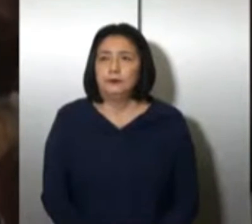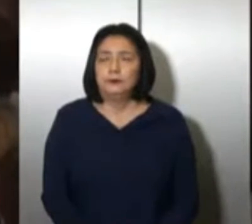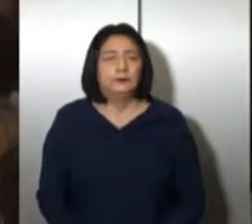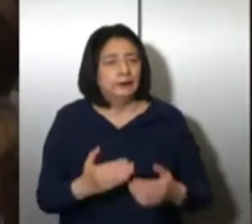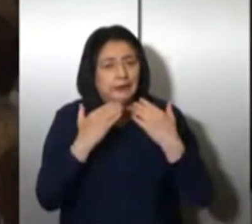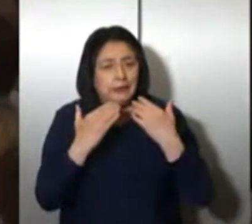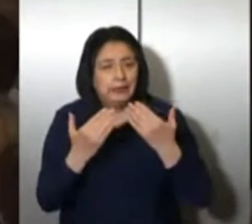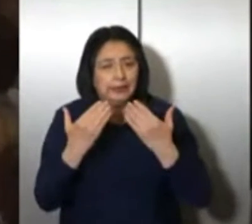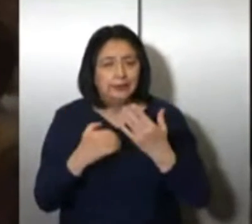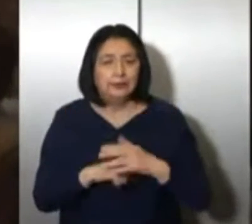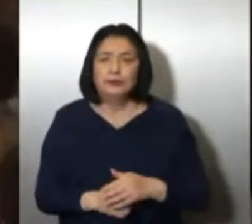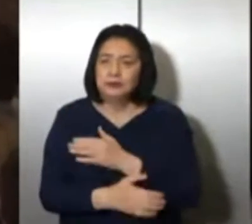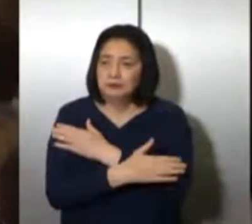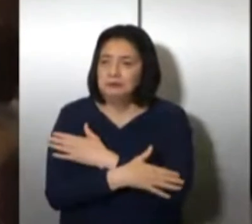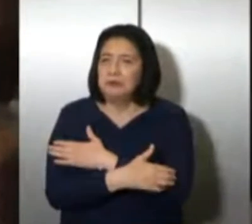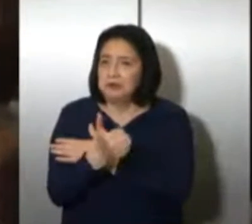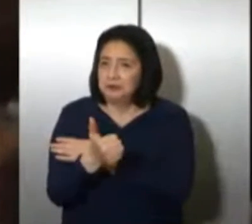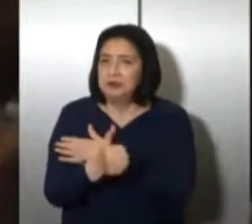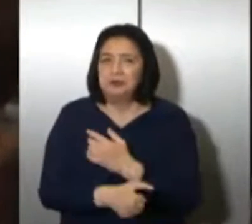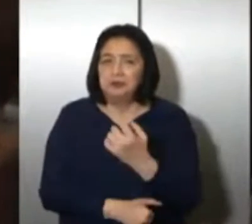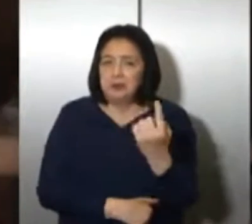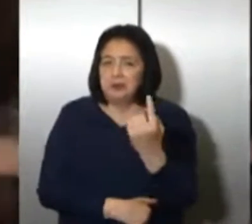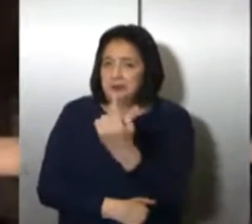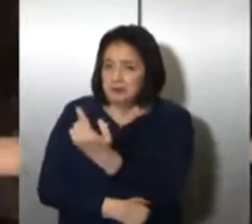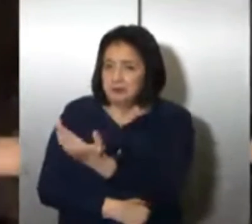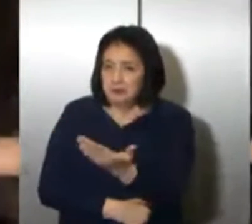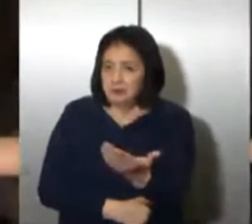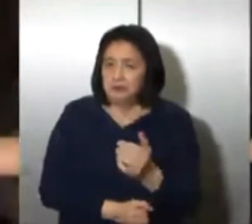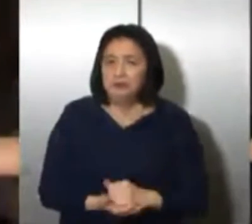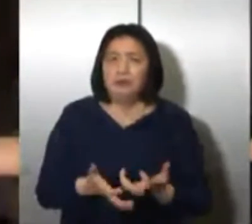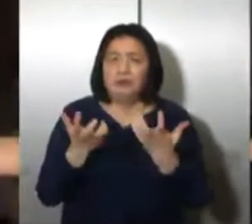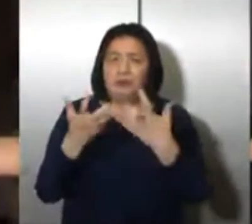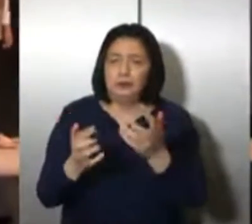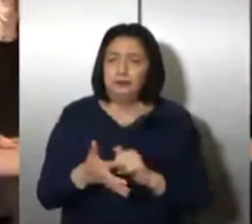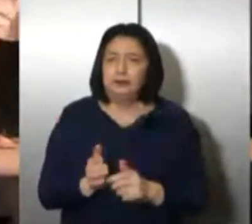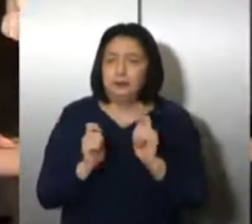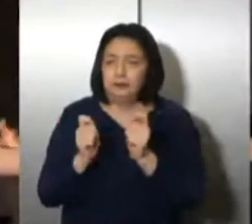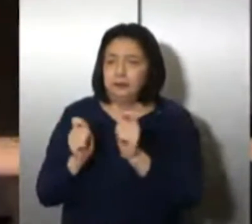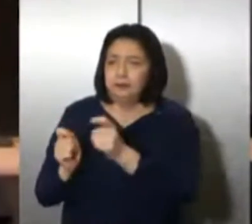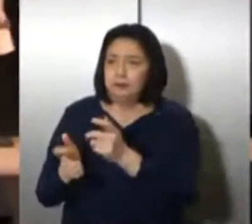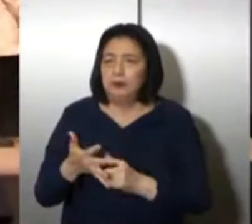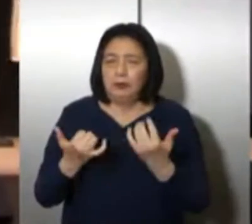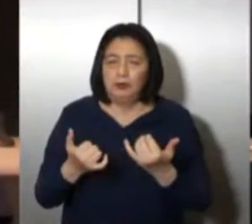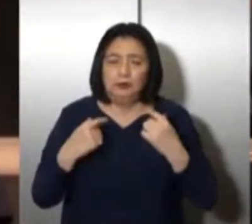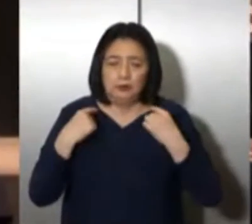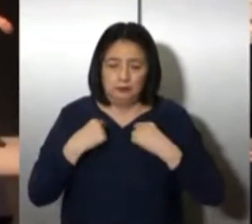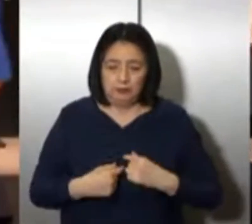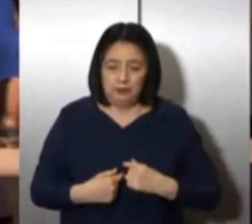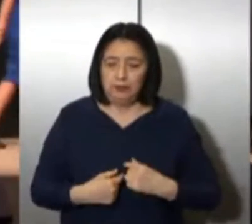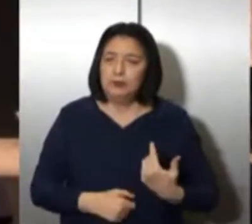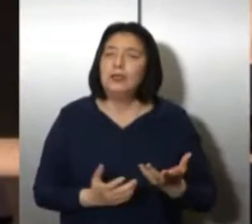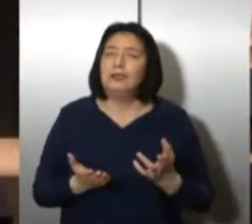Muchas gracias y felicitaciones a cada una de las empresas ganadas por esta medalla